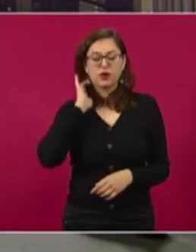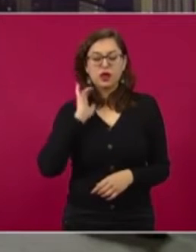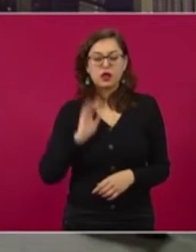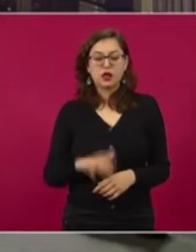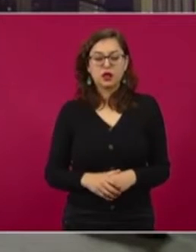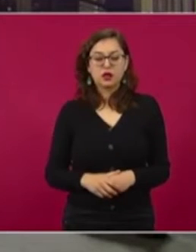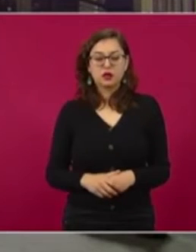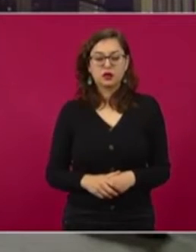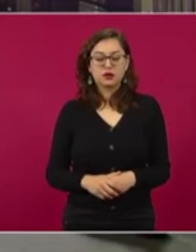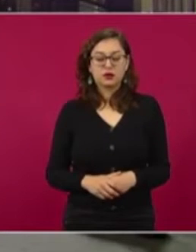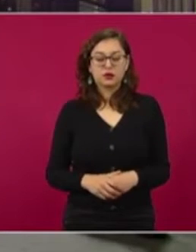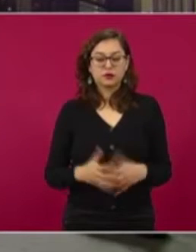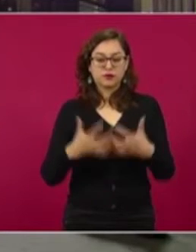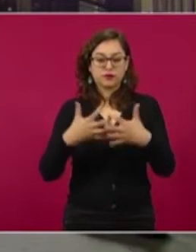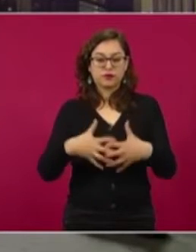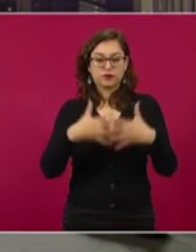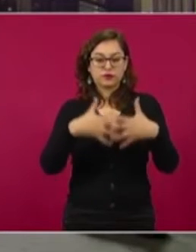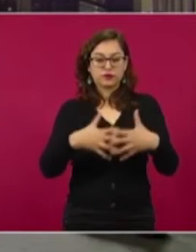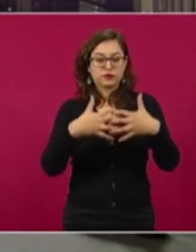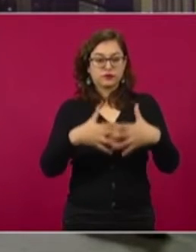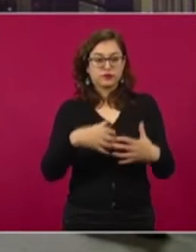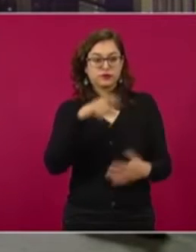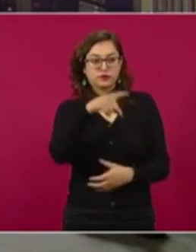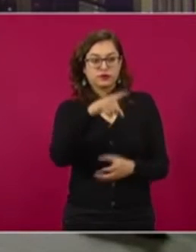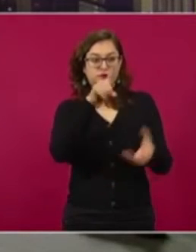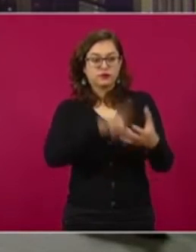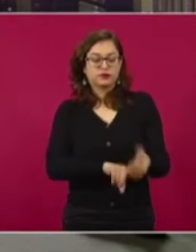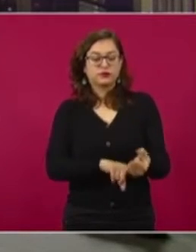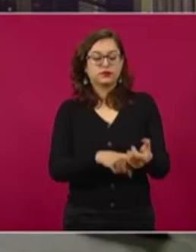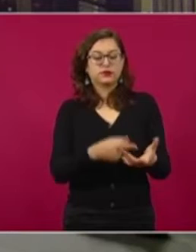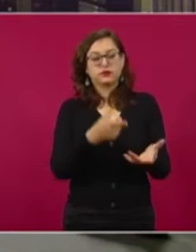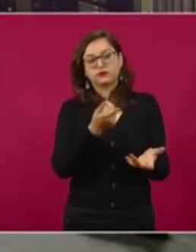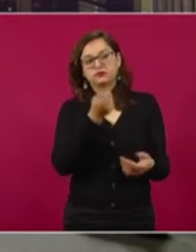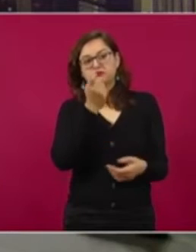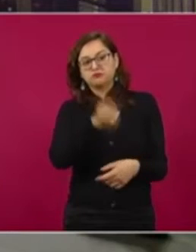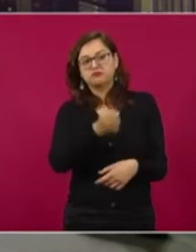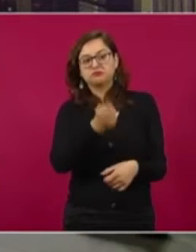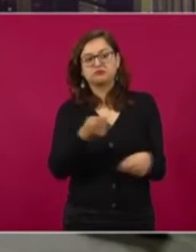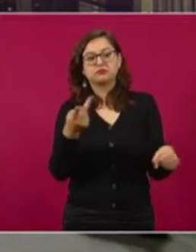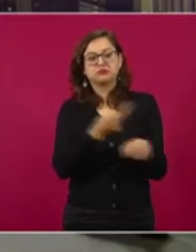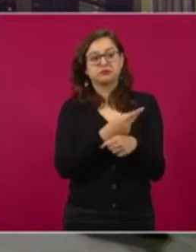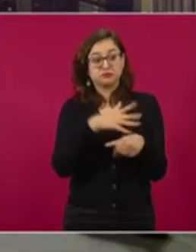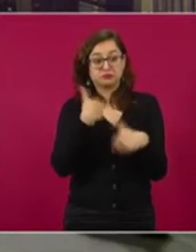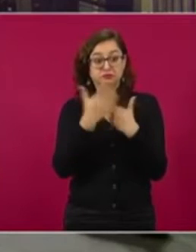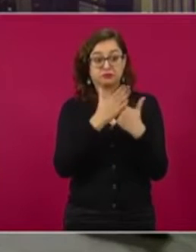pasar con el producto que ahí se refina y si tiene previsto en algún momento visitarla?